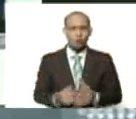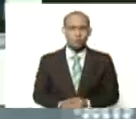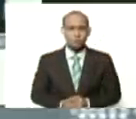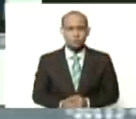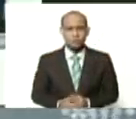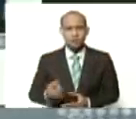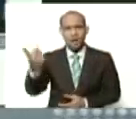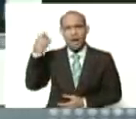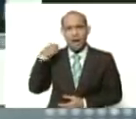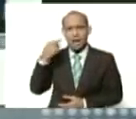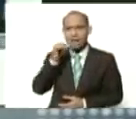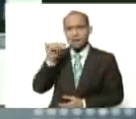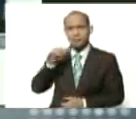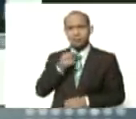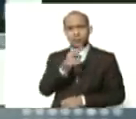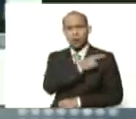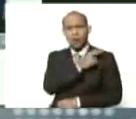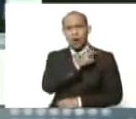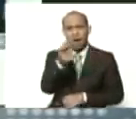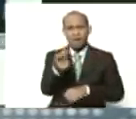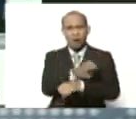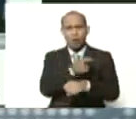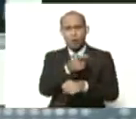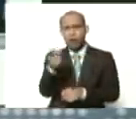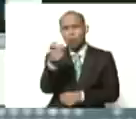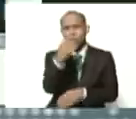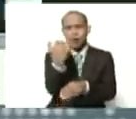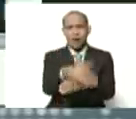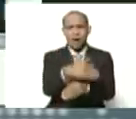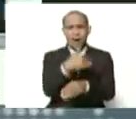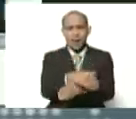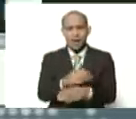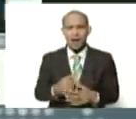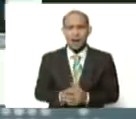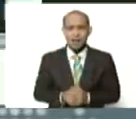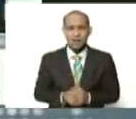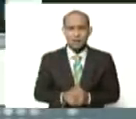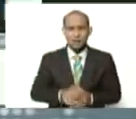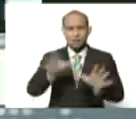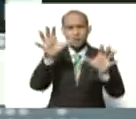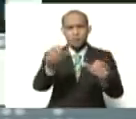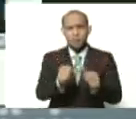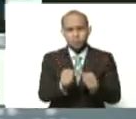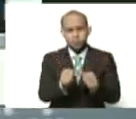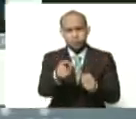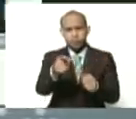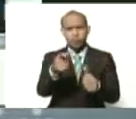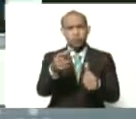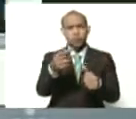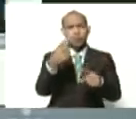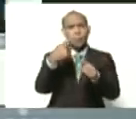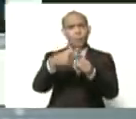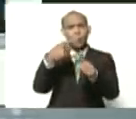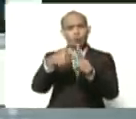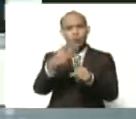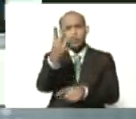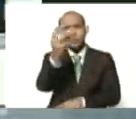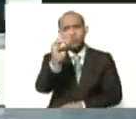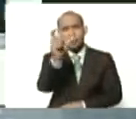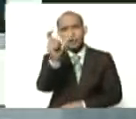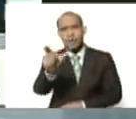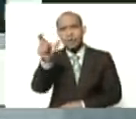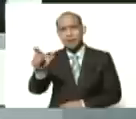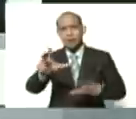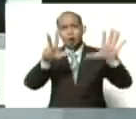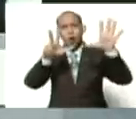Ayer Nahum me informó que fueron a un despistaje y consiguieron 30 casos positivos y había